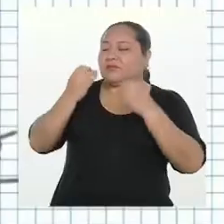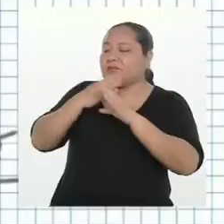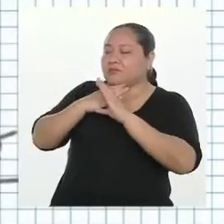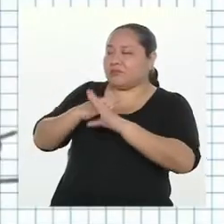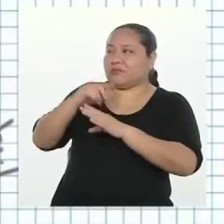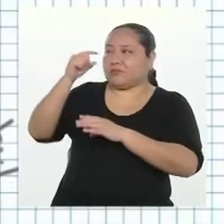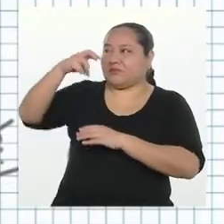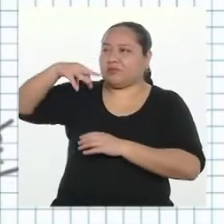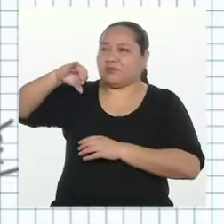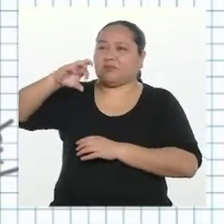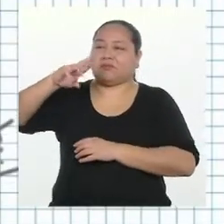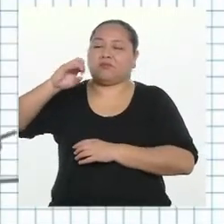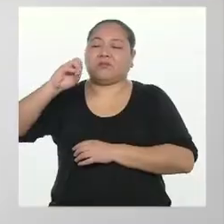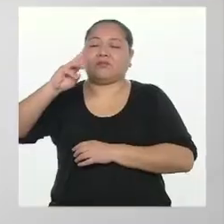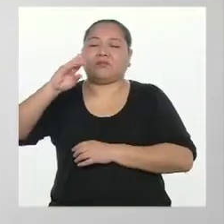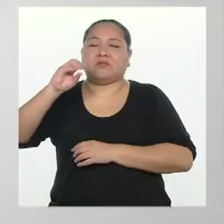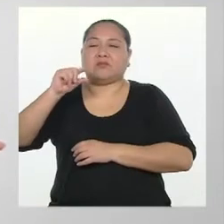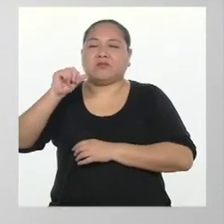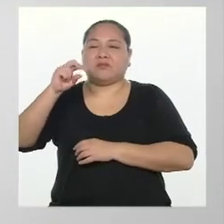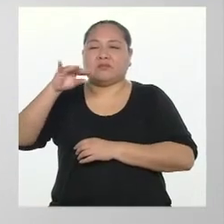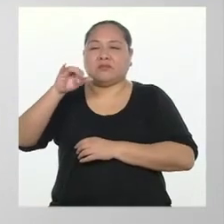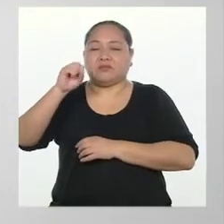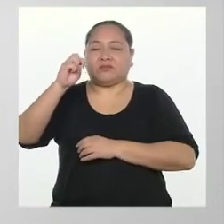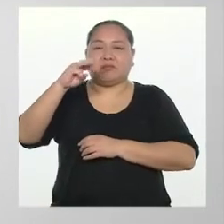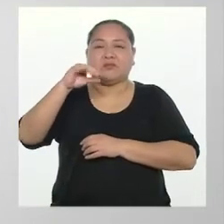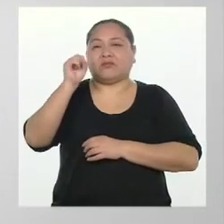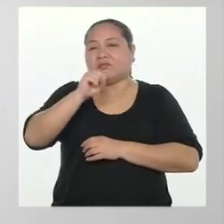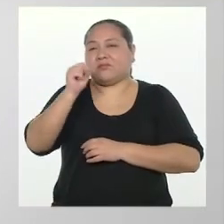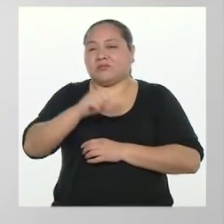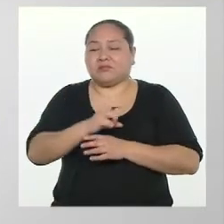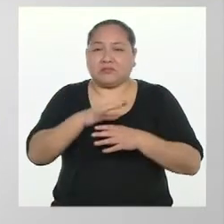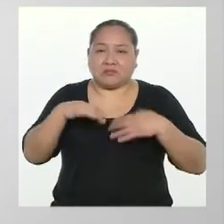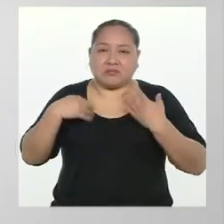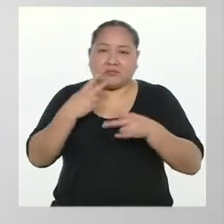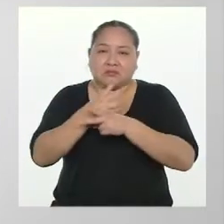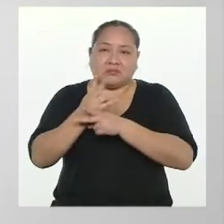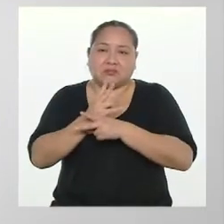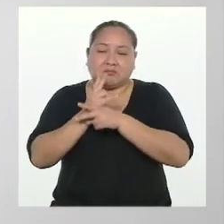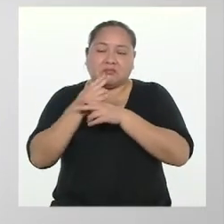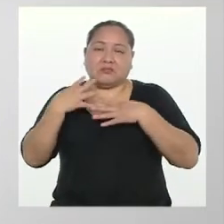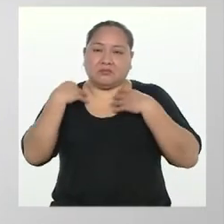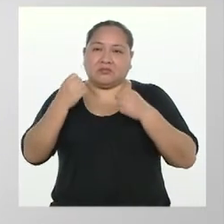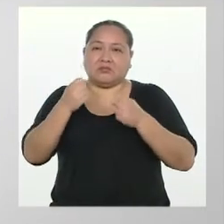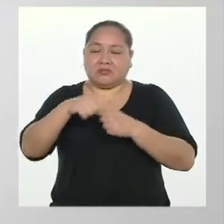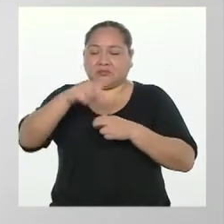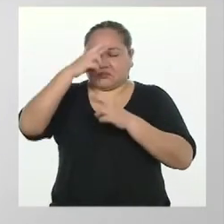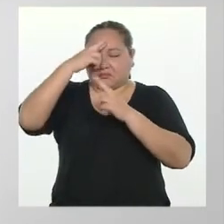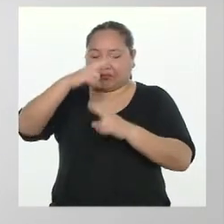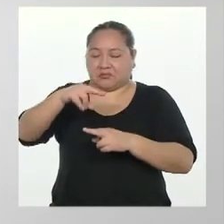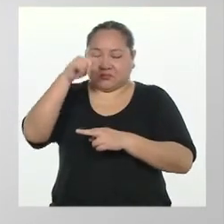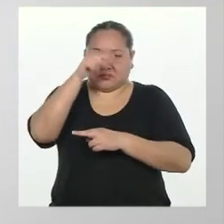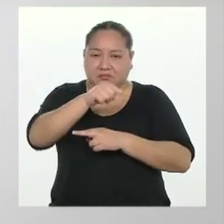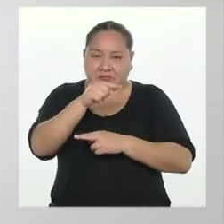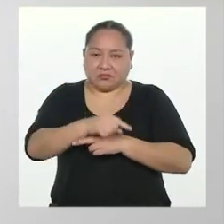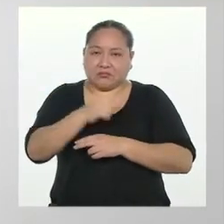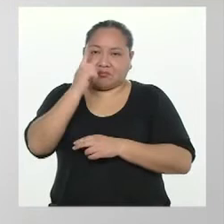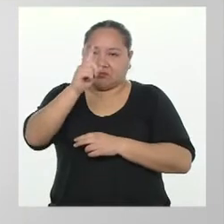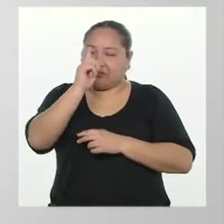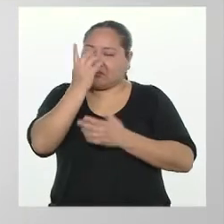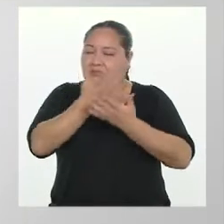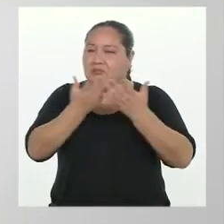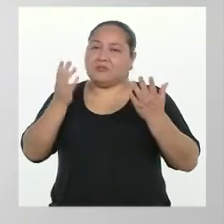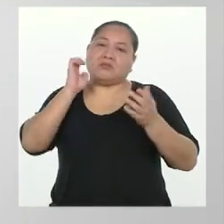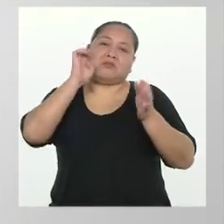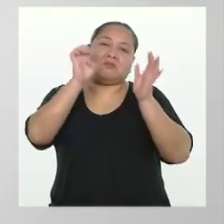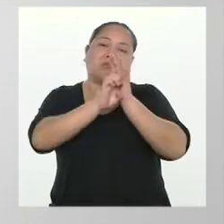microorganismos. ¡Excelente idea! Podemos preservar nuestra salud tan solo con cumplir una sencilla acción como